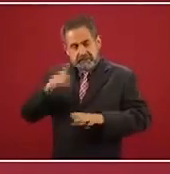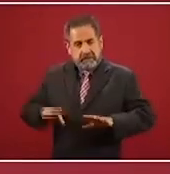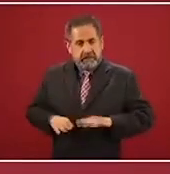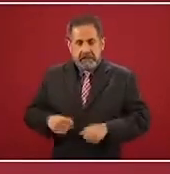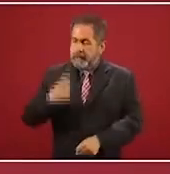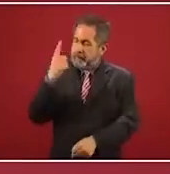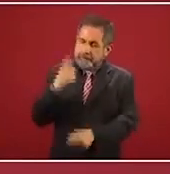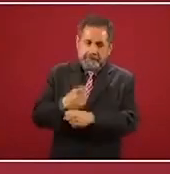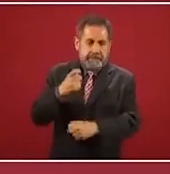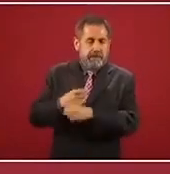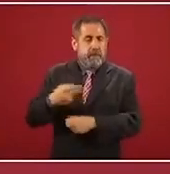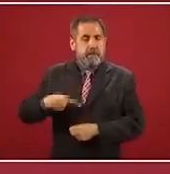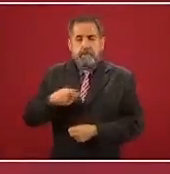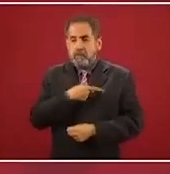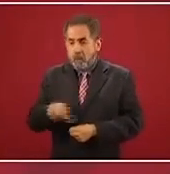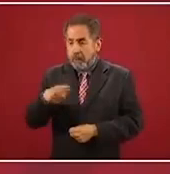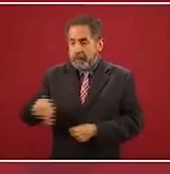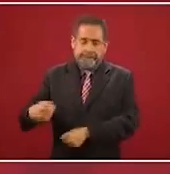los pobres.